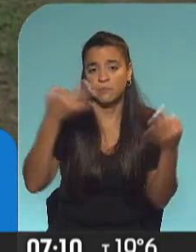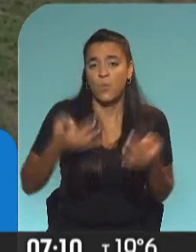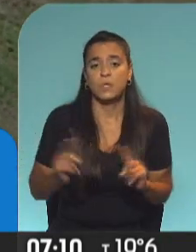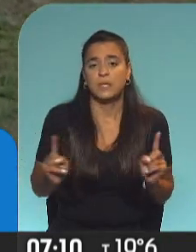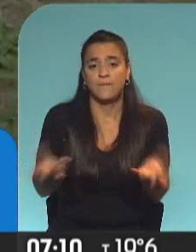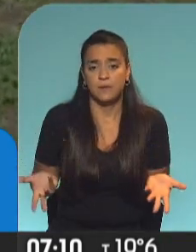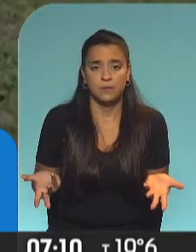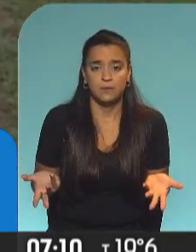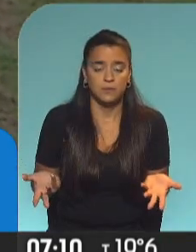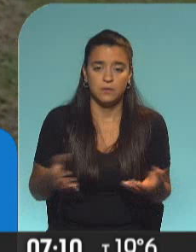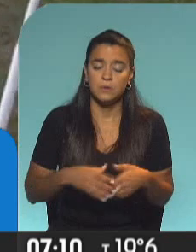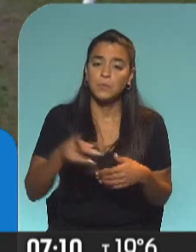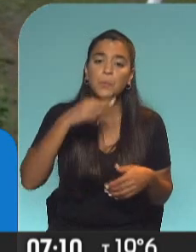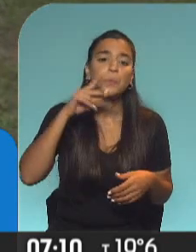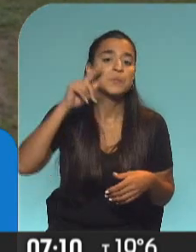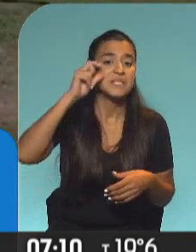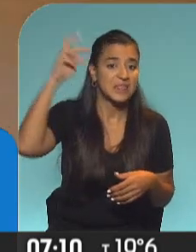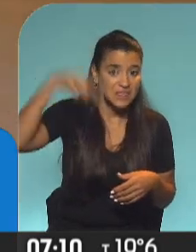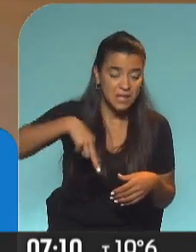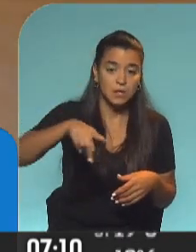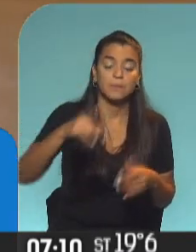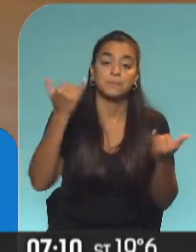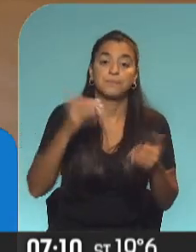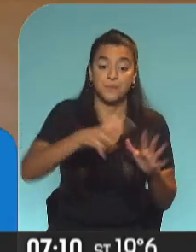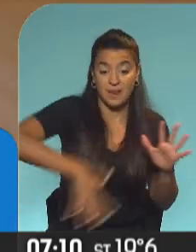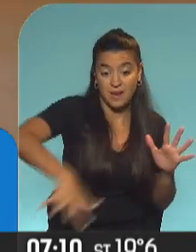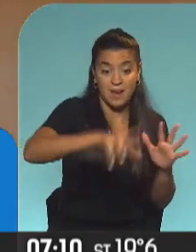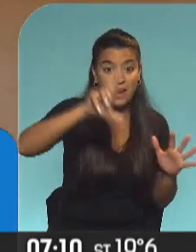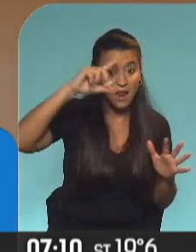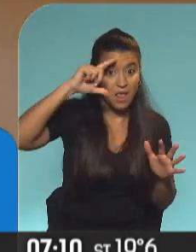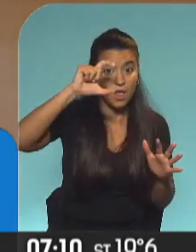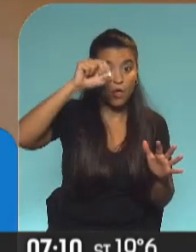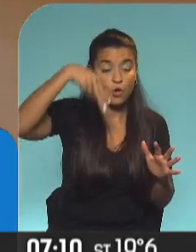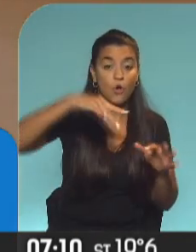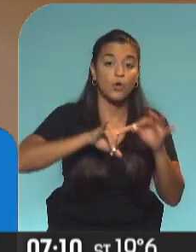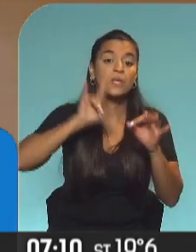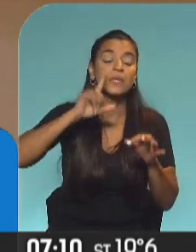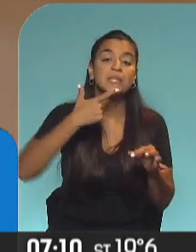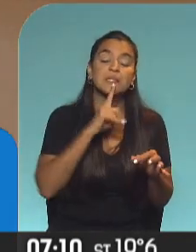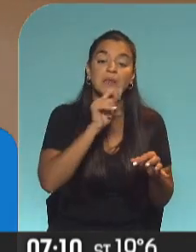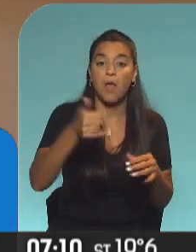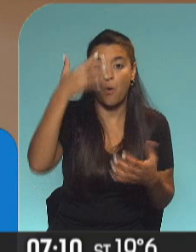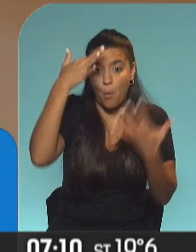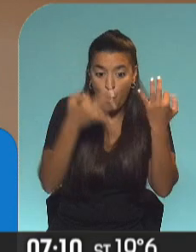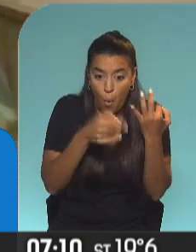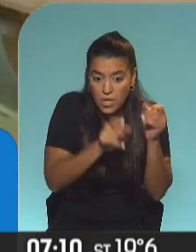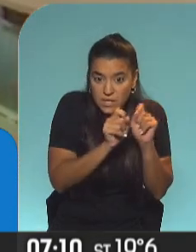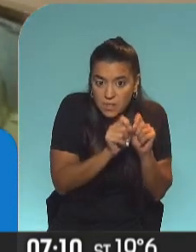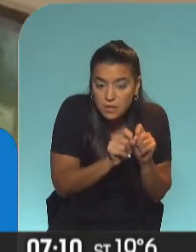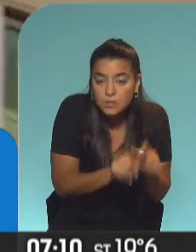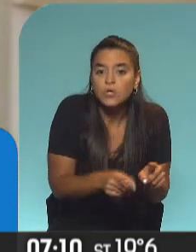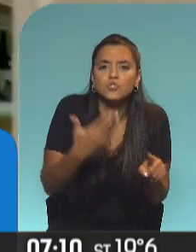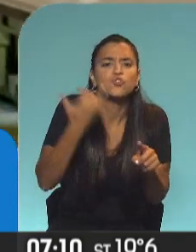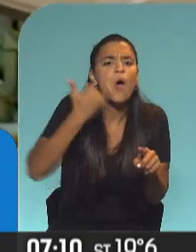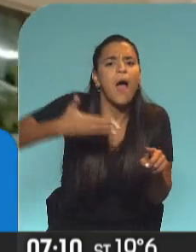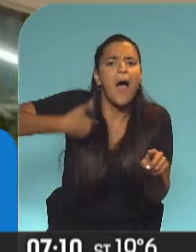inauditos. Es decir, Vicentín tiene en Reconquista una cobertura judicial, en su momento lo denuncié,